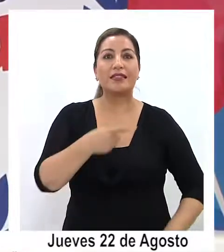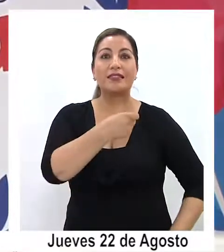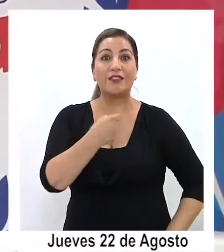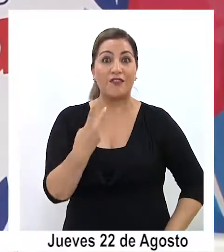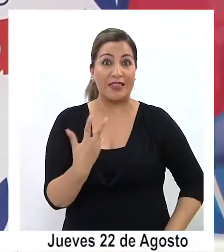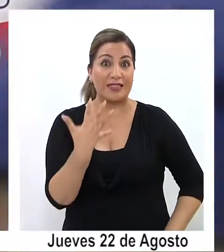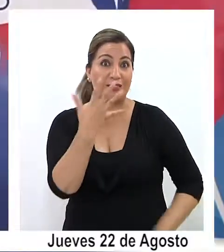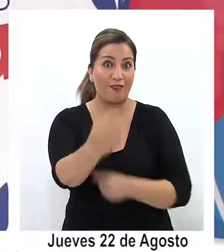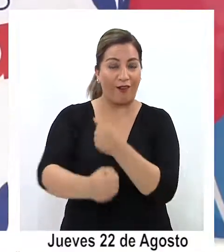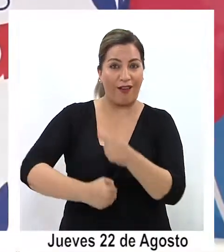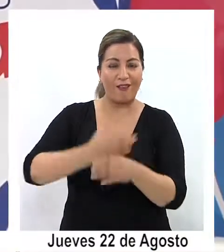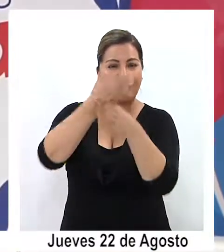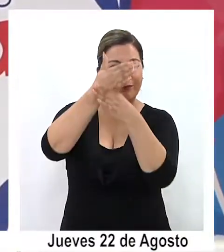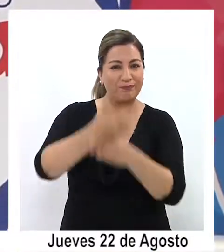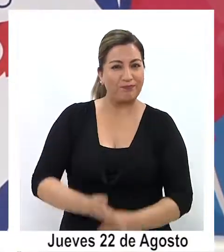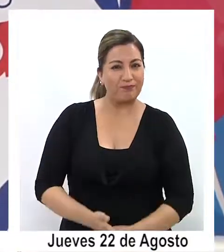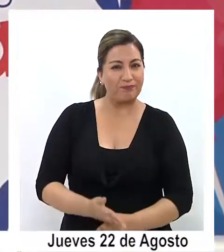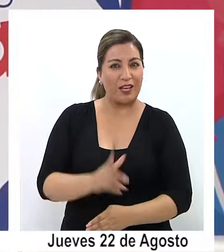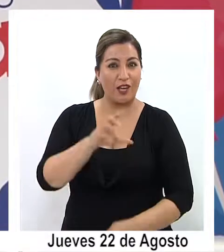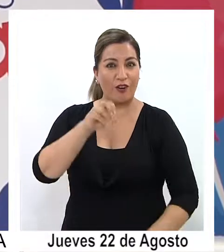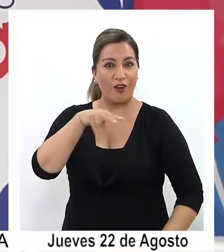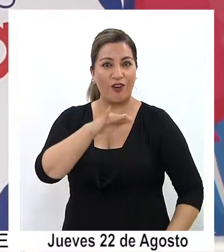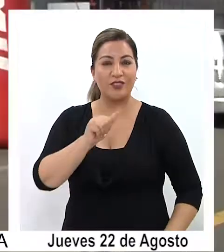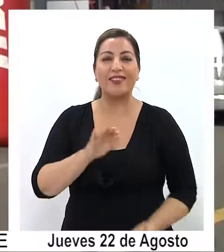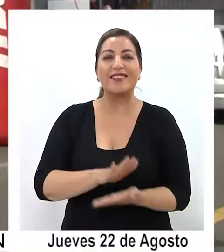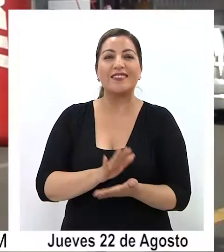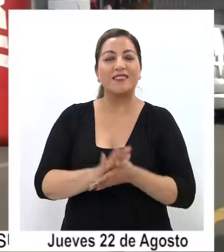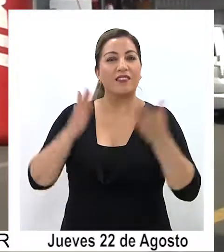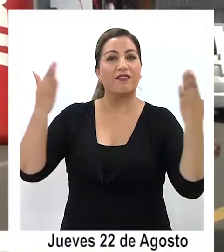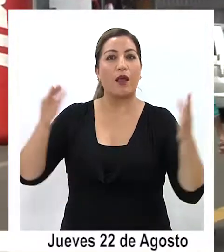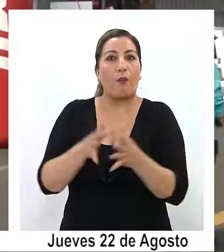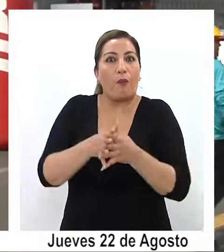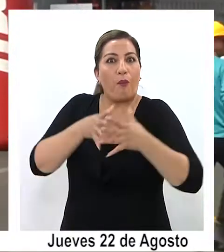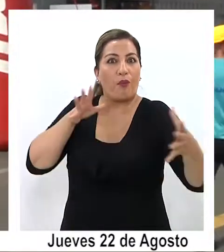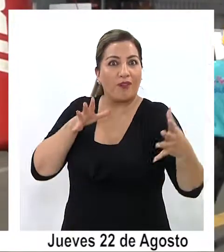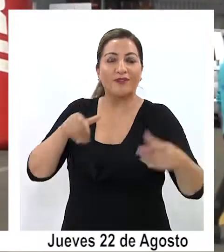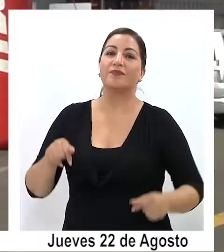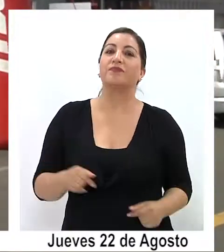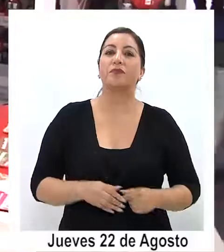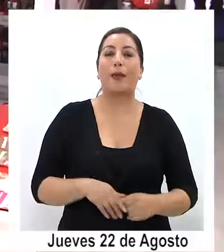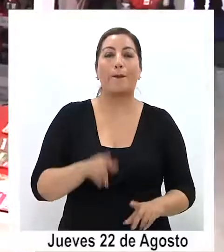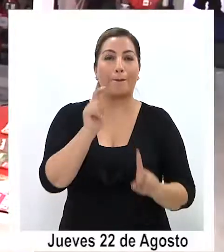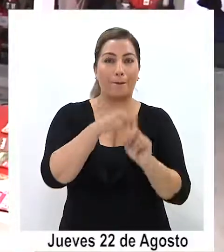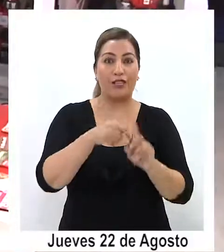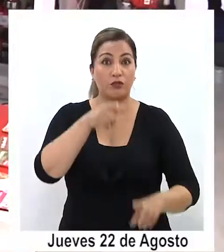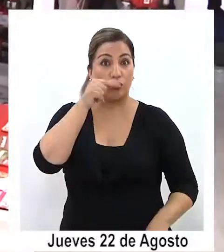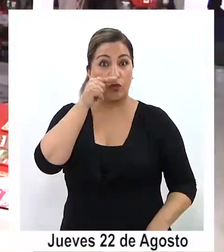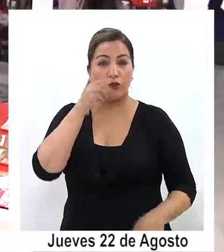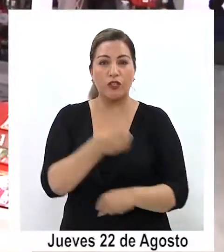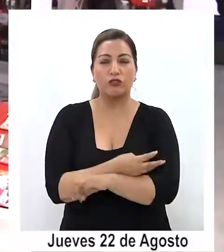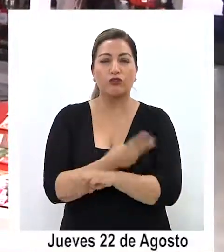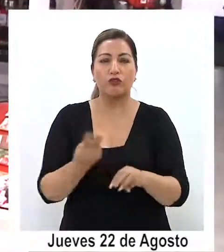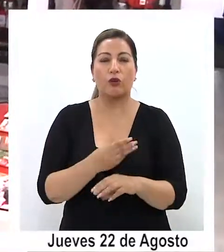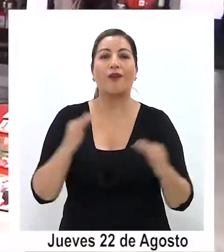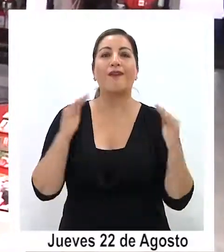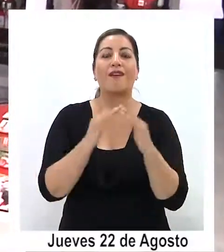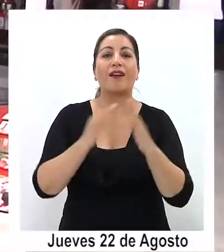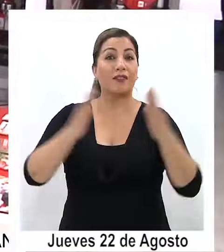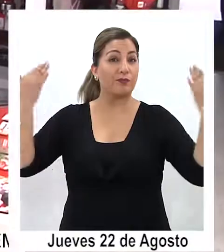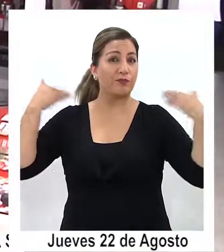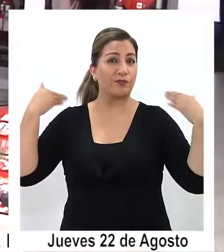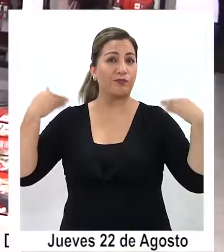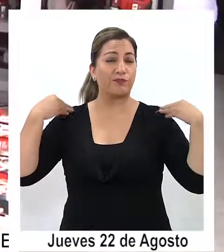125 años de ferretería lonza que se celebrarán a lo grande. En octubre, un espectáculo en la Casa del